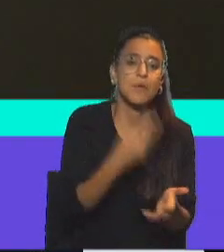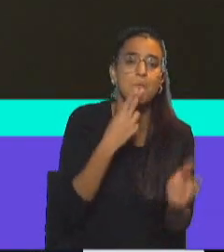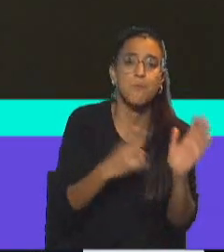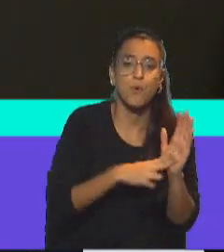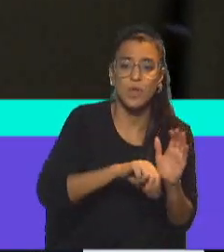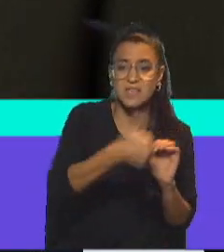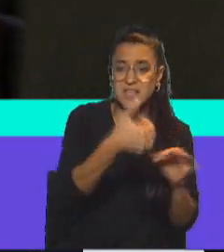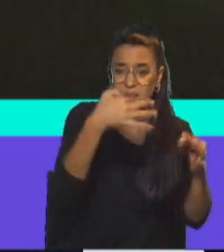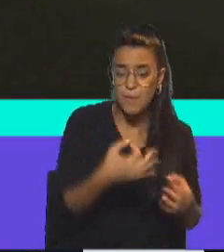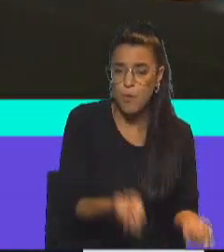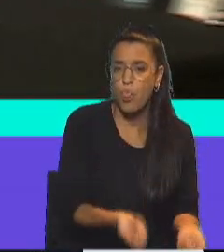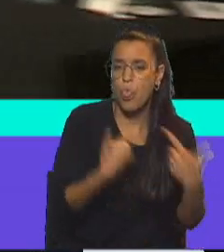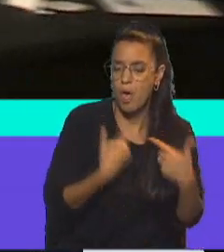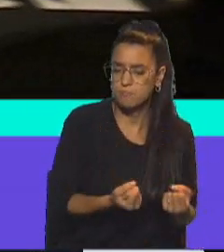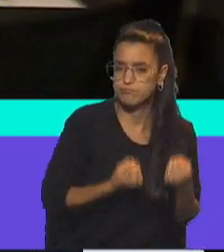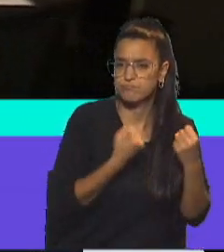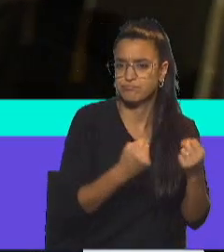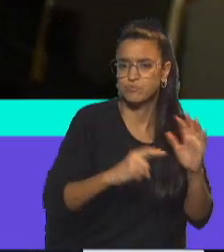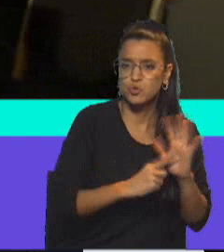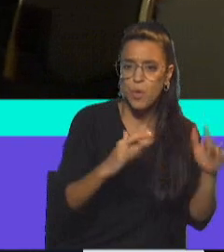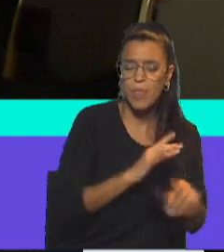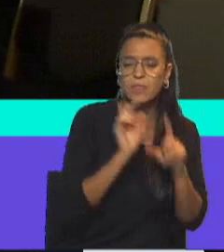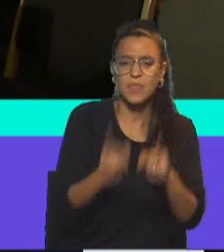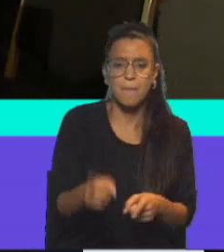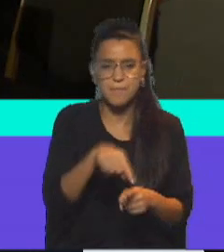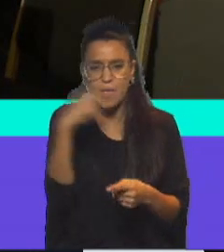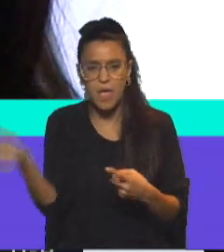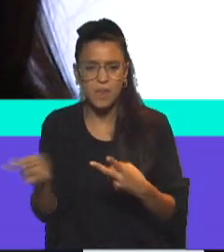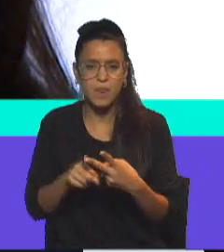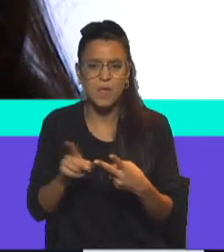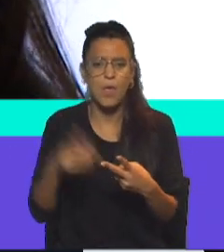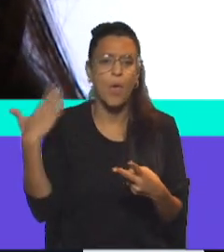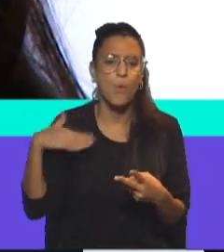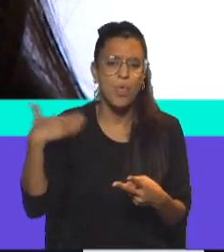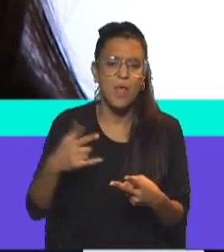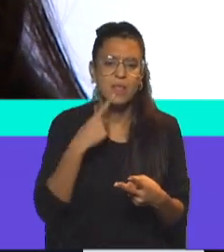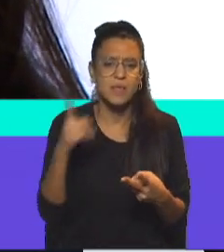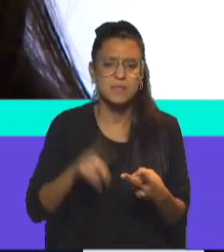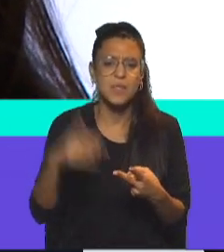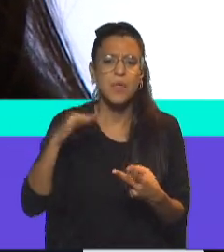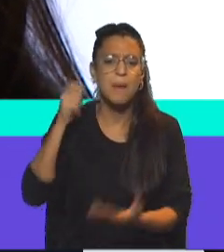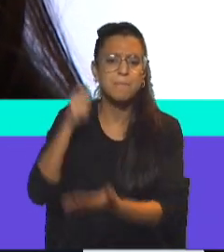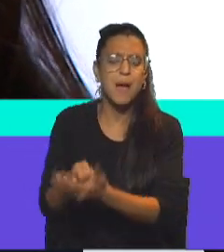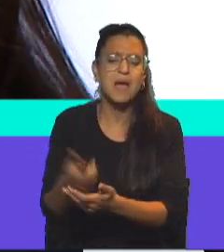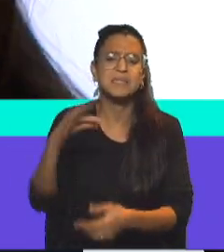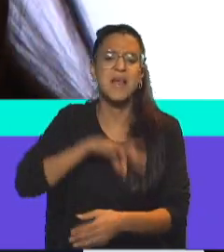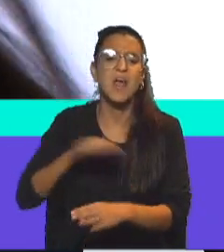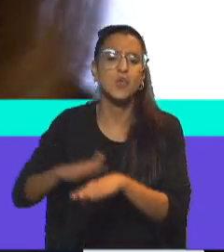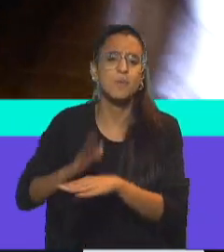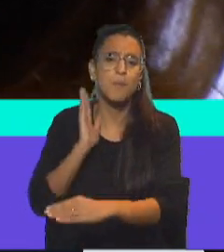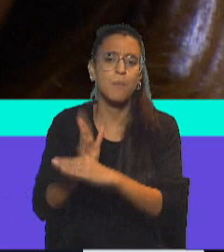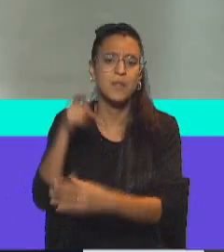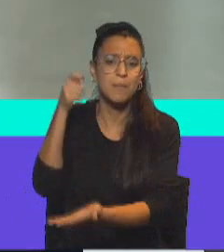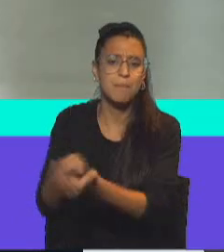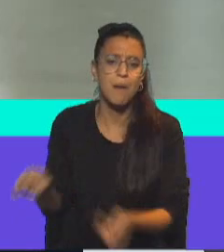ganancias estaba bien porque nos empodera como ciudadano escuchamos a maría eugenia vidal decir que había que pagar la mitad del salario mínimo para